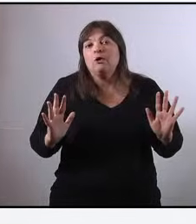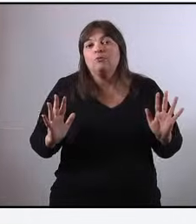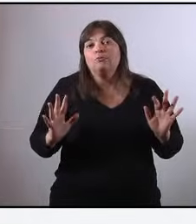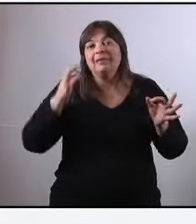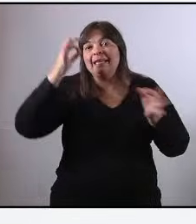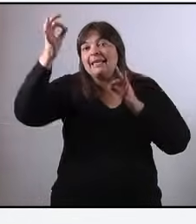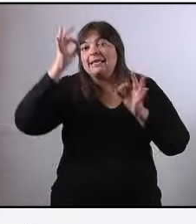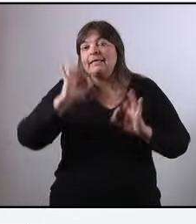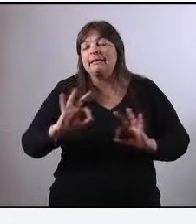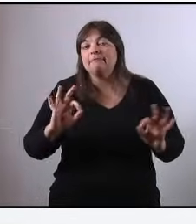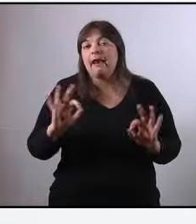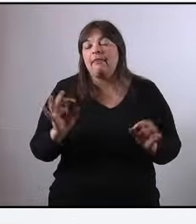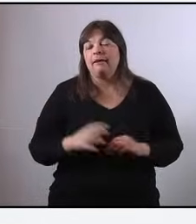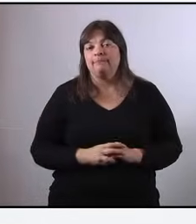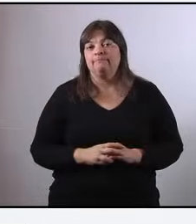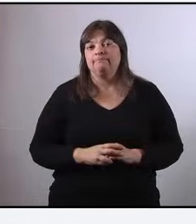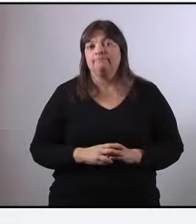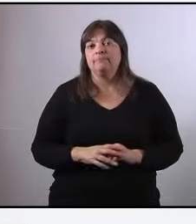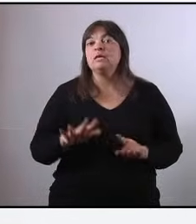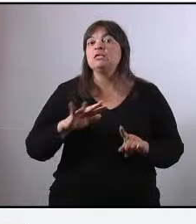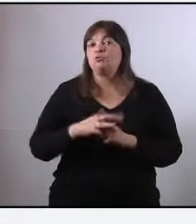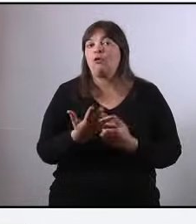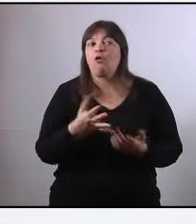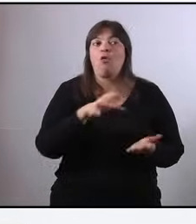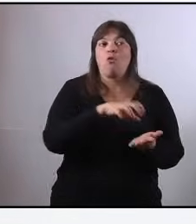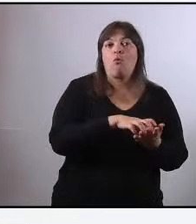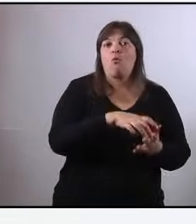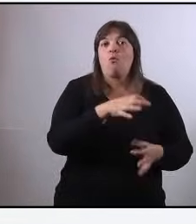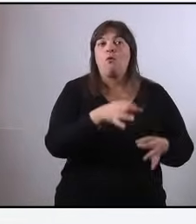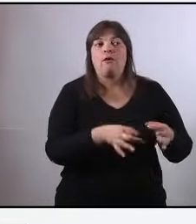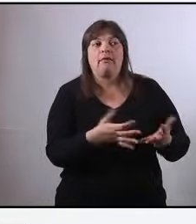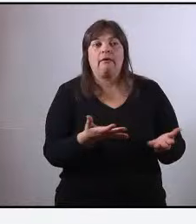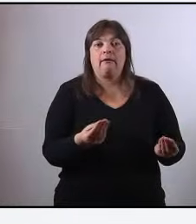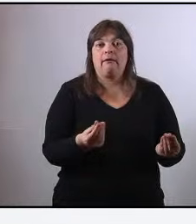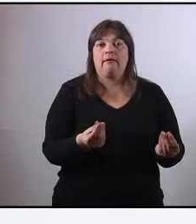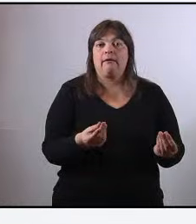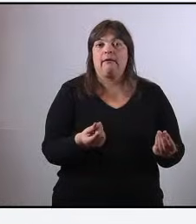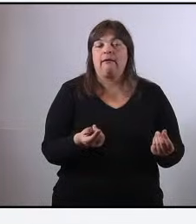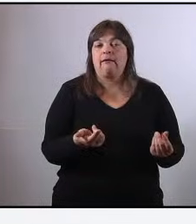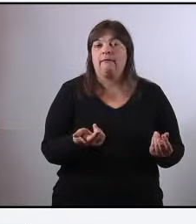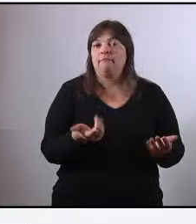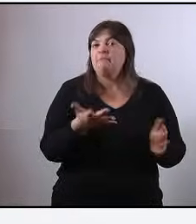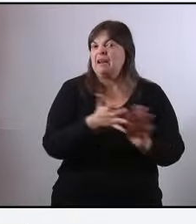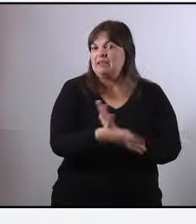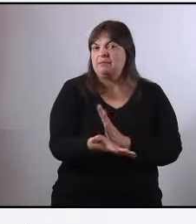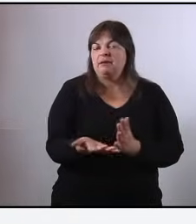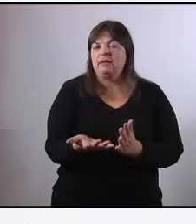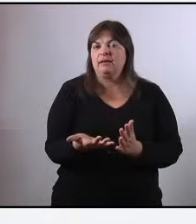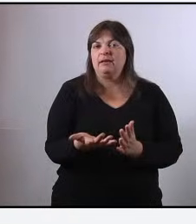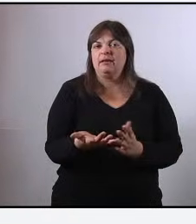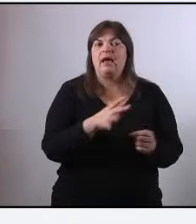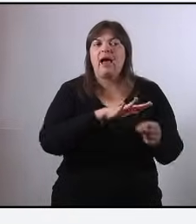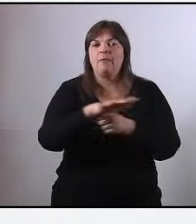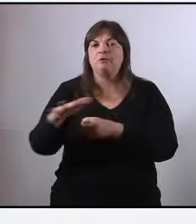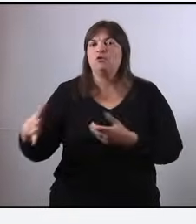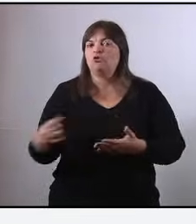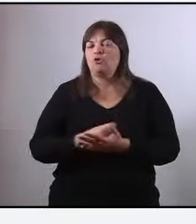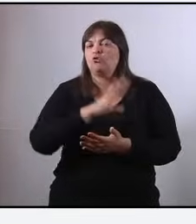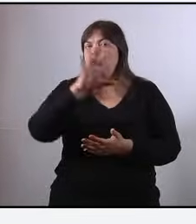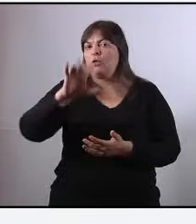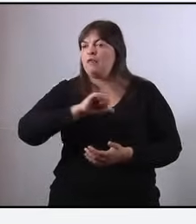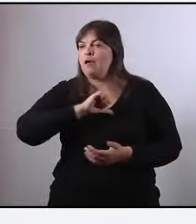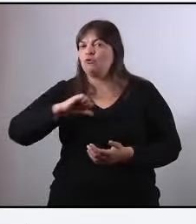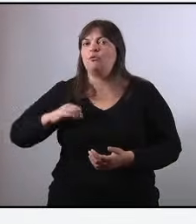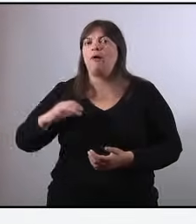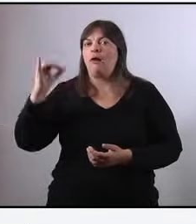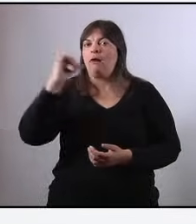concretado nada. Esa es la situación de inseguridad jurídica permanente en todos los ámbitos en los que viven las comunidades autónomas cuando